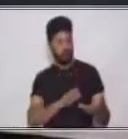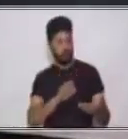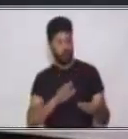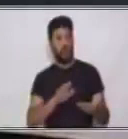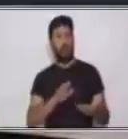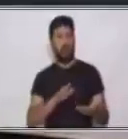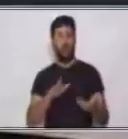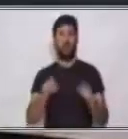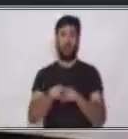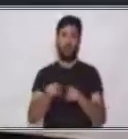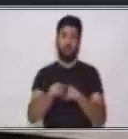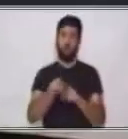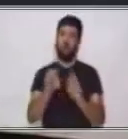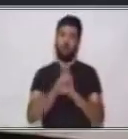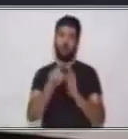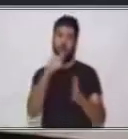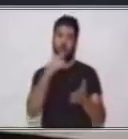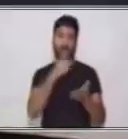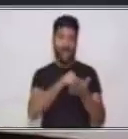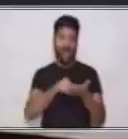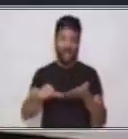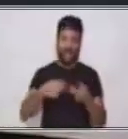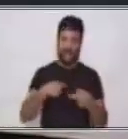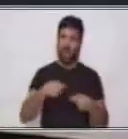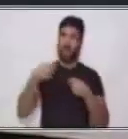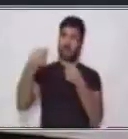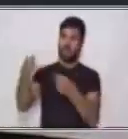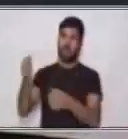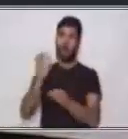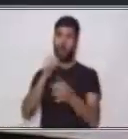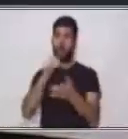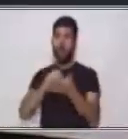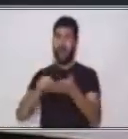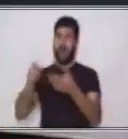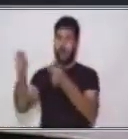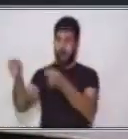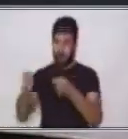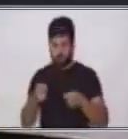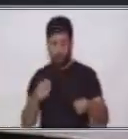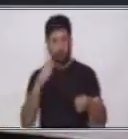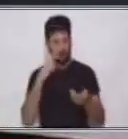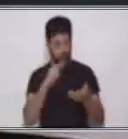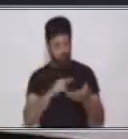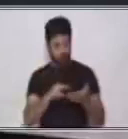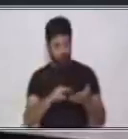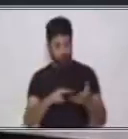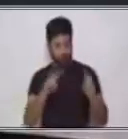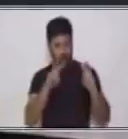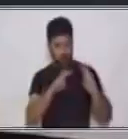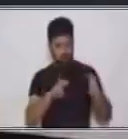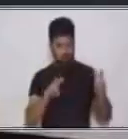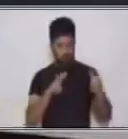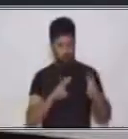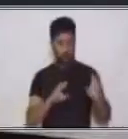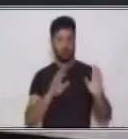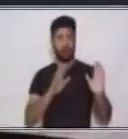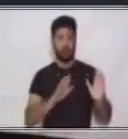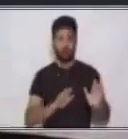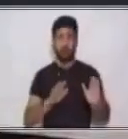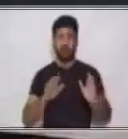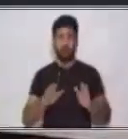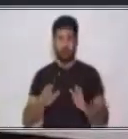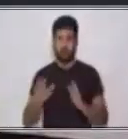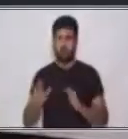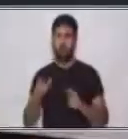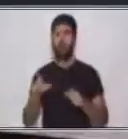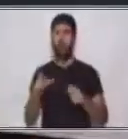enviar, alguna carta que usted pueda recibir, algún informe también académico. Entonces es de esa manera intensiva,